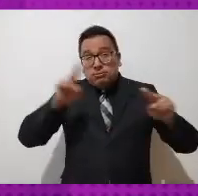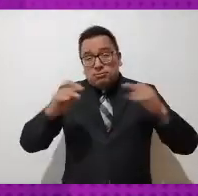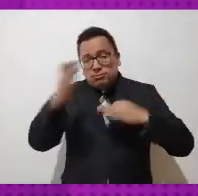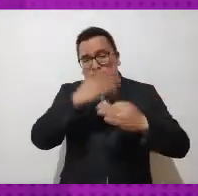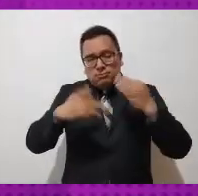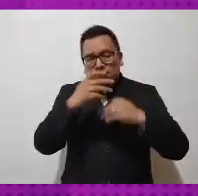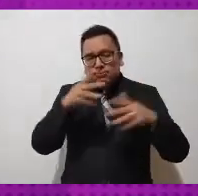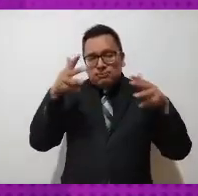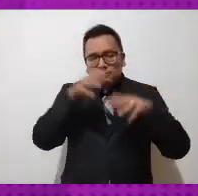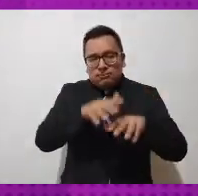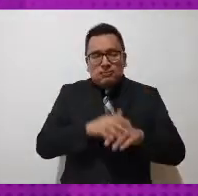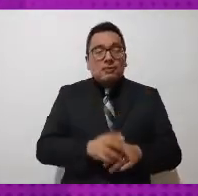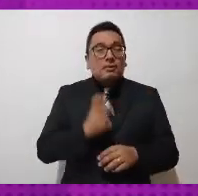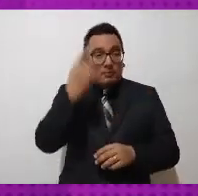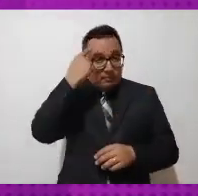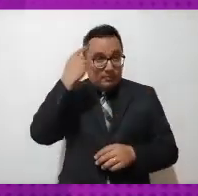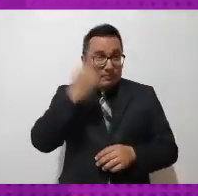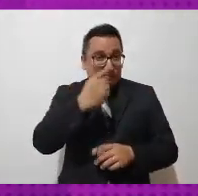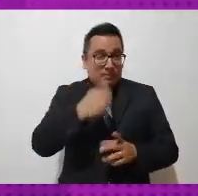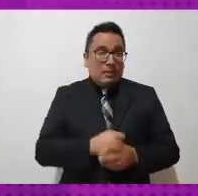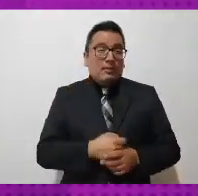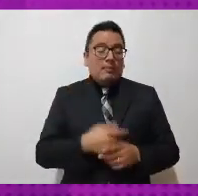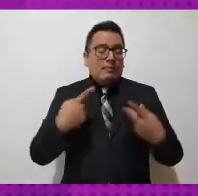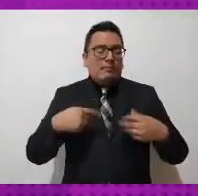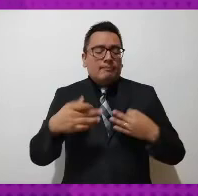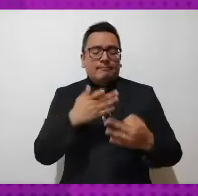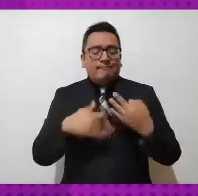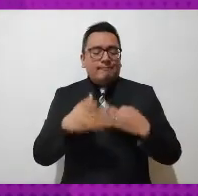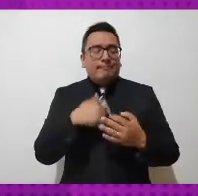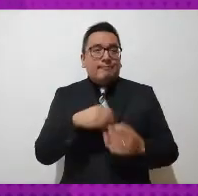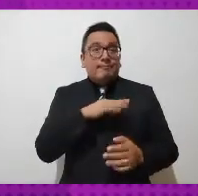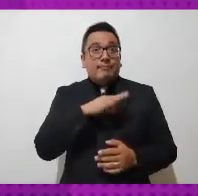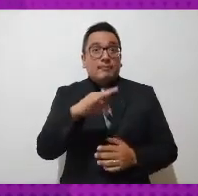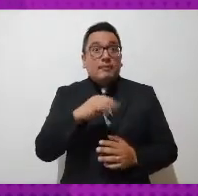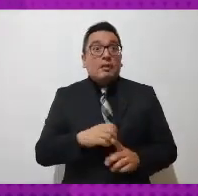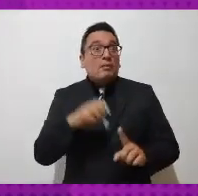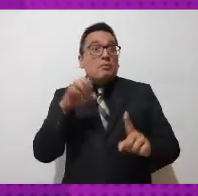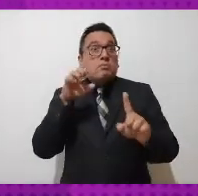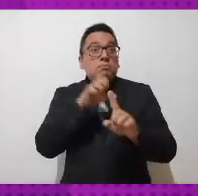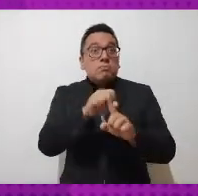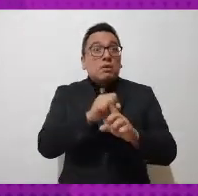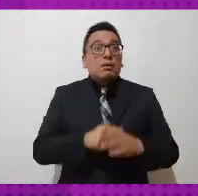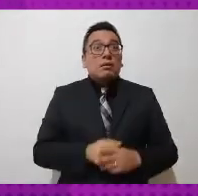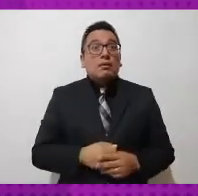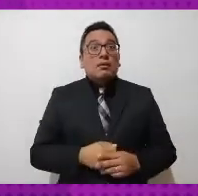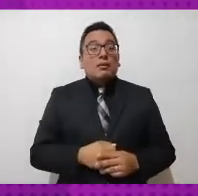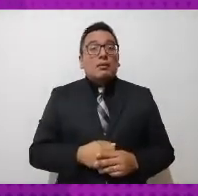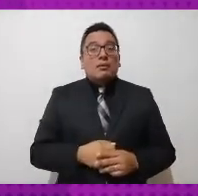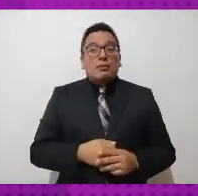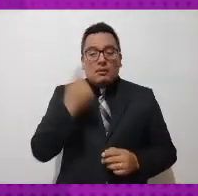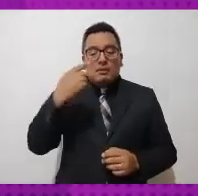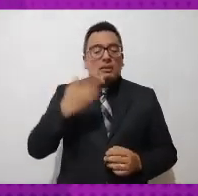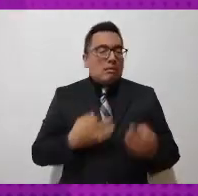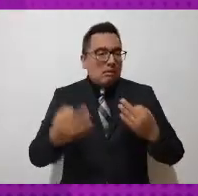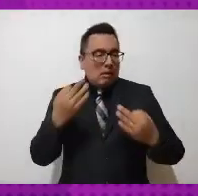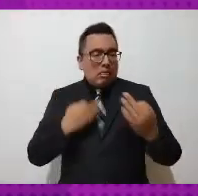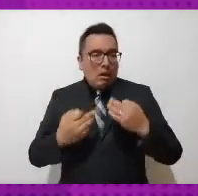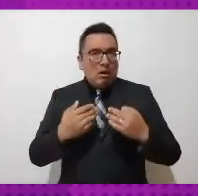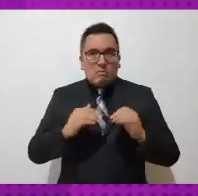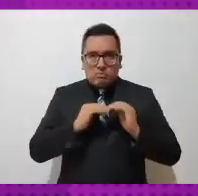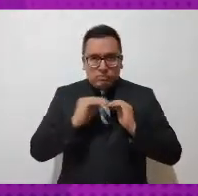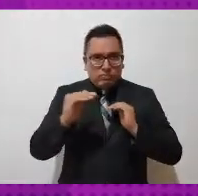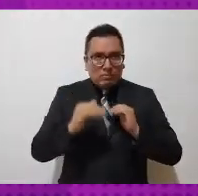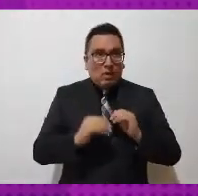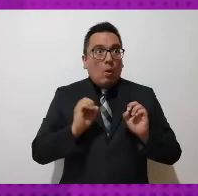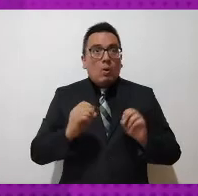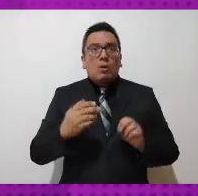qué objetivo? Con el de garantizar a todas las personas el acceso tanto a un trato igualitario como a las